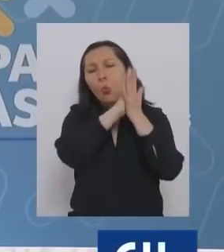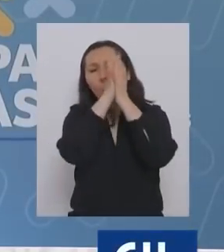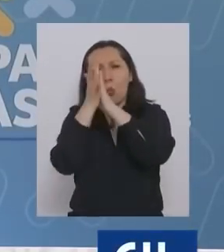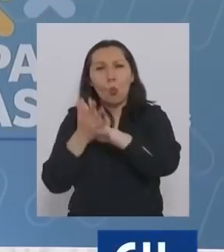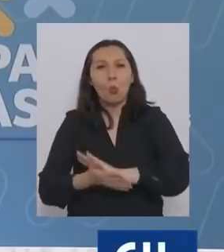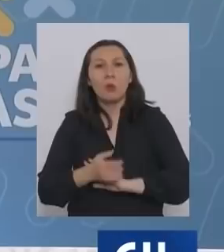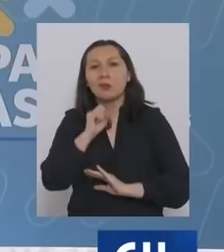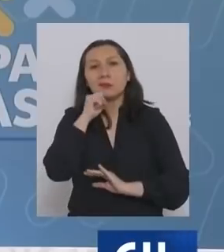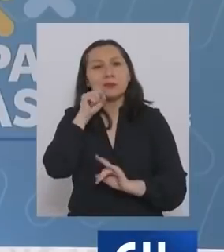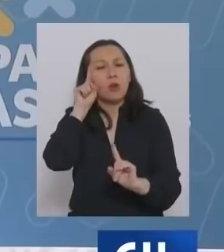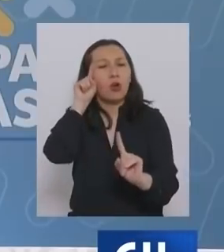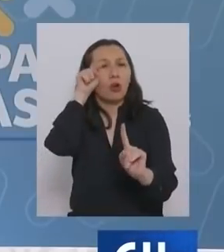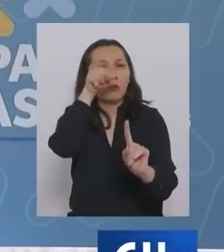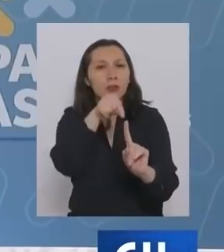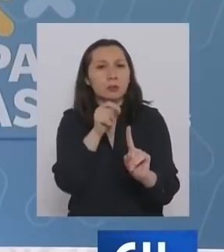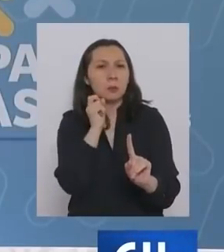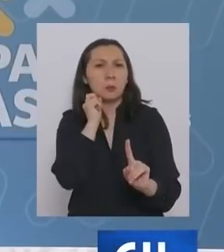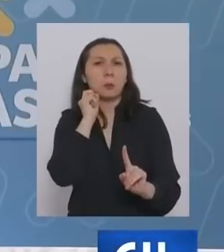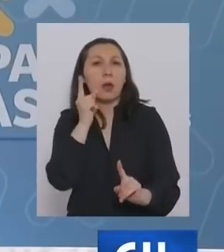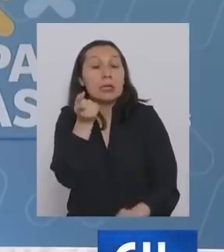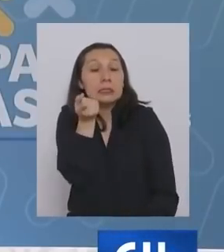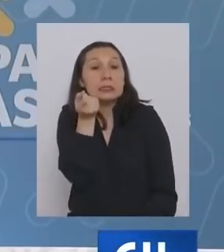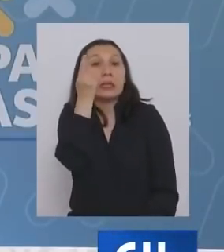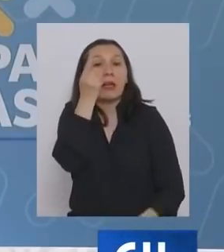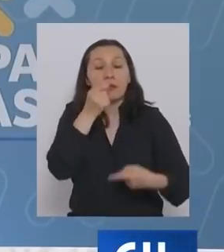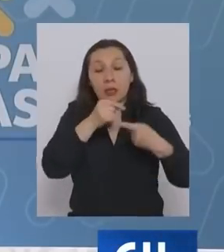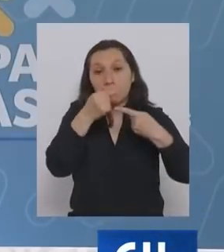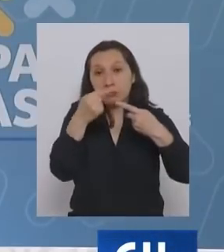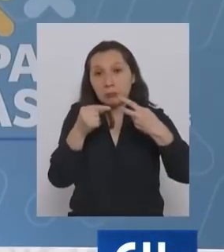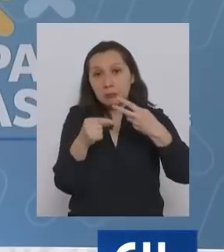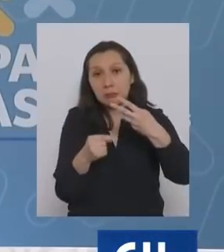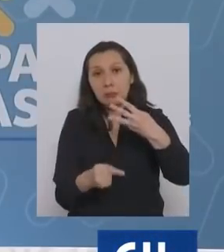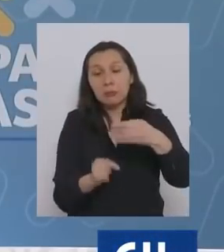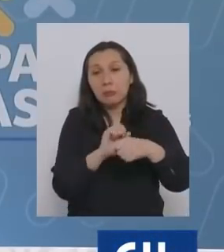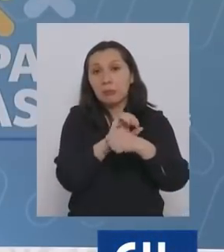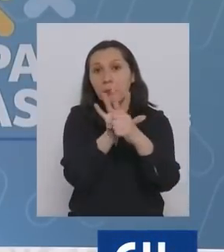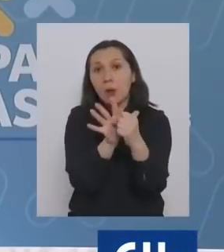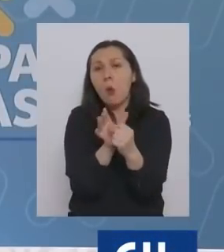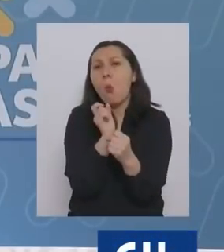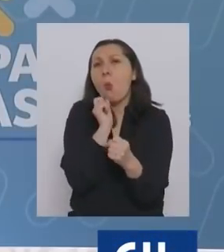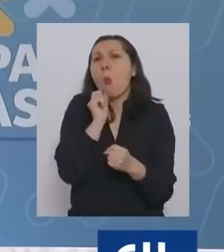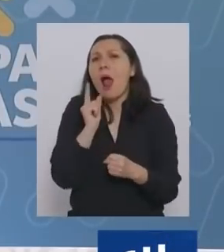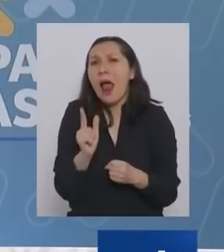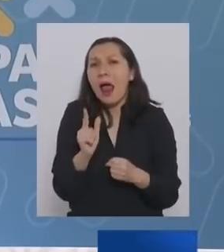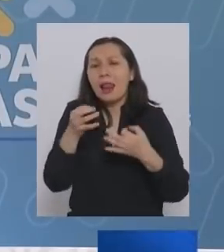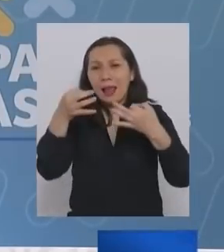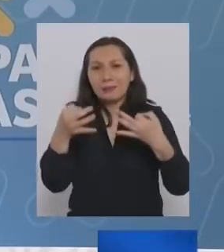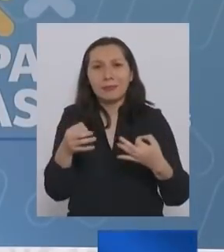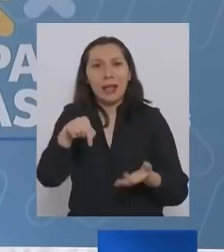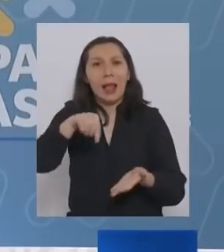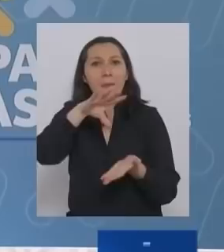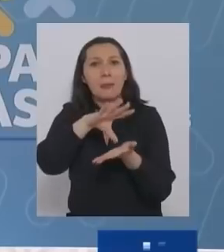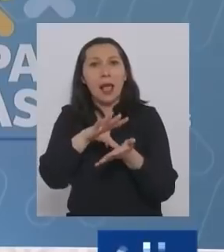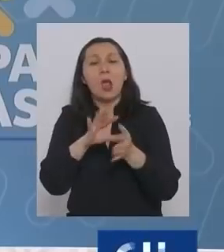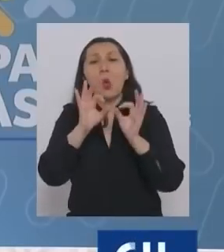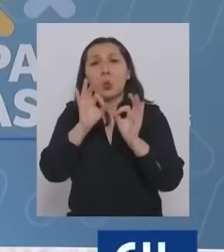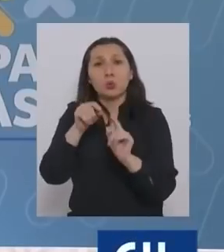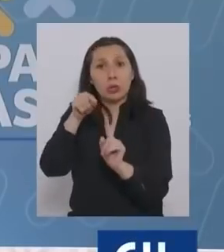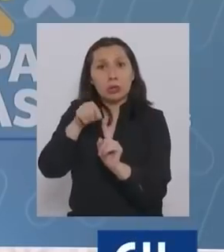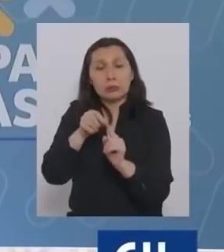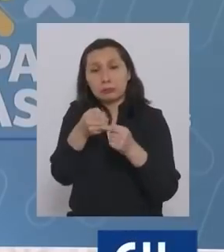que tiene como objetivo conocer las variantes que están circulando en el país, las que están generando